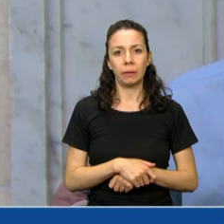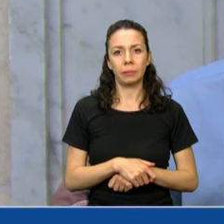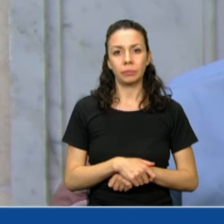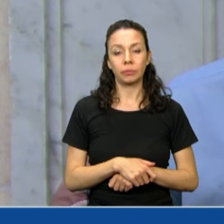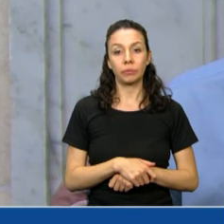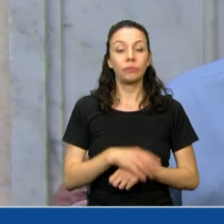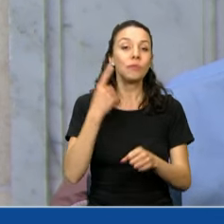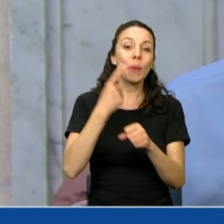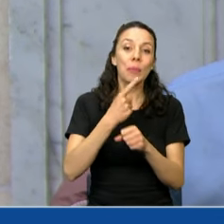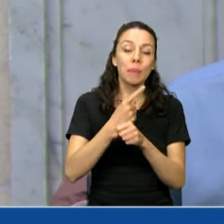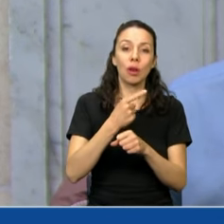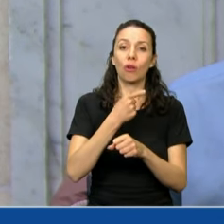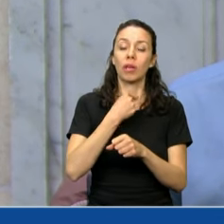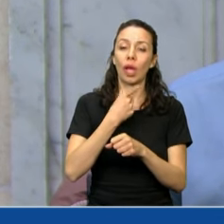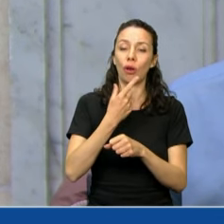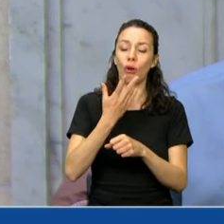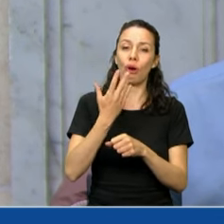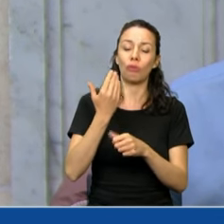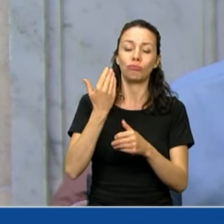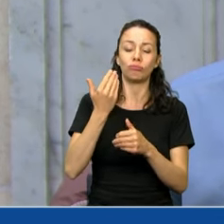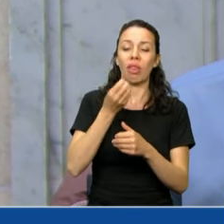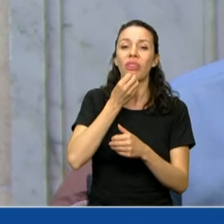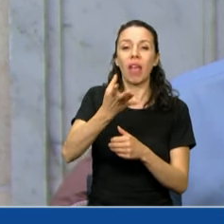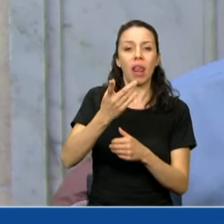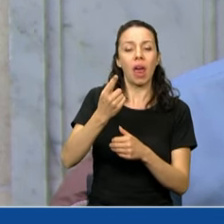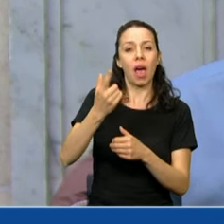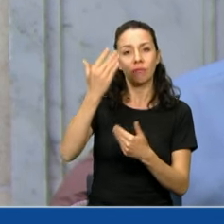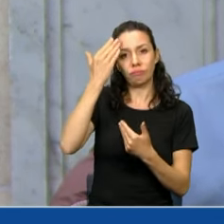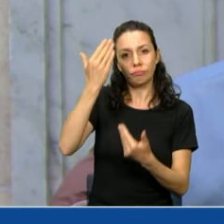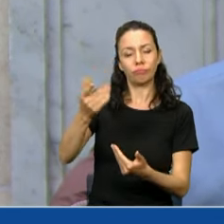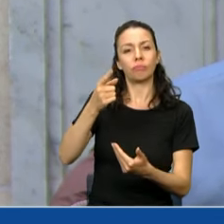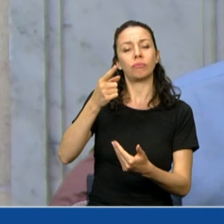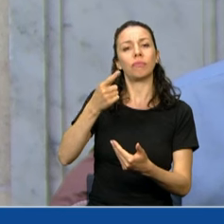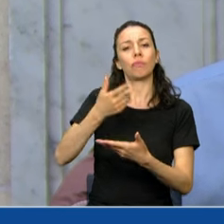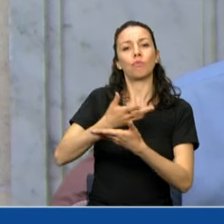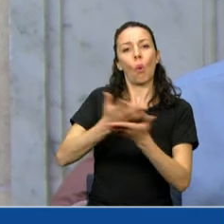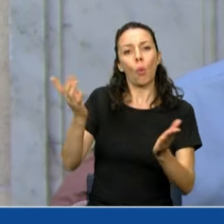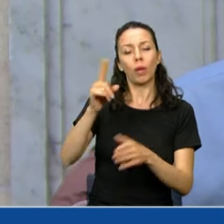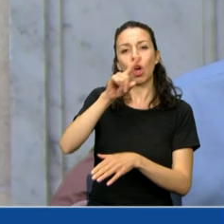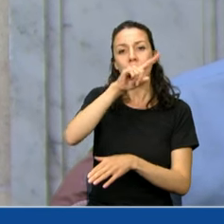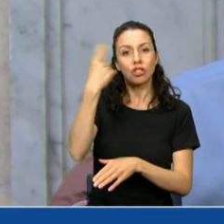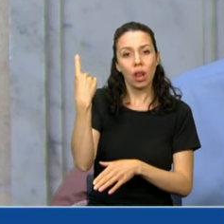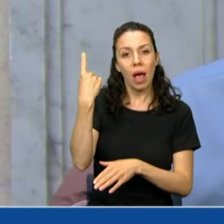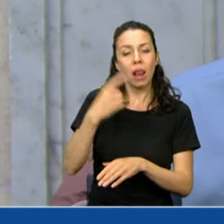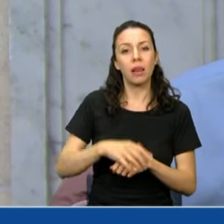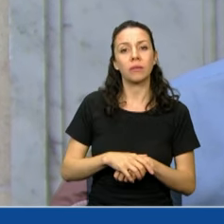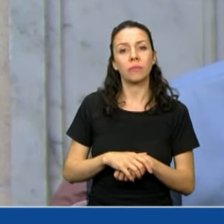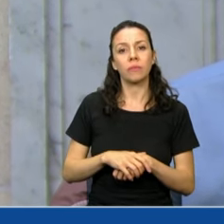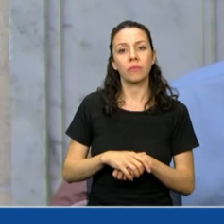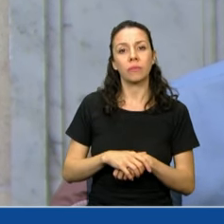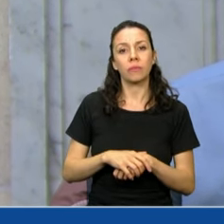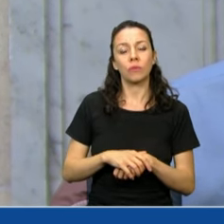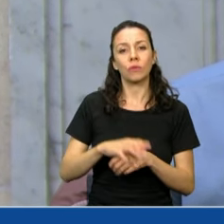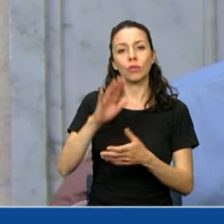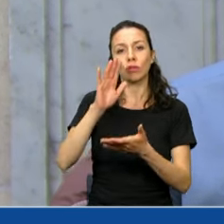declarar de interés público nacional todo lo que es la licuefacción